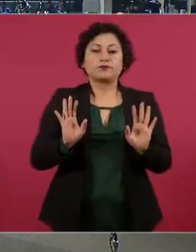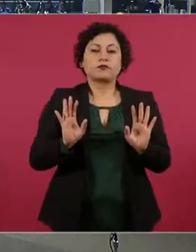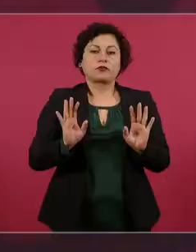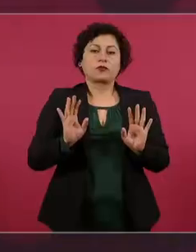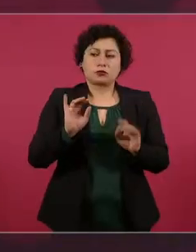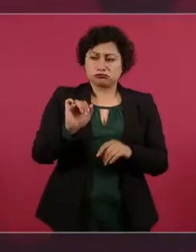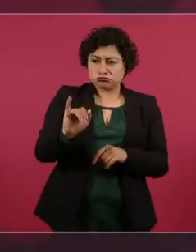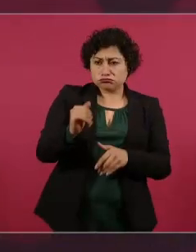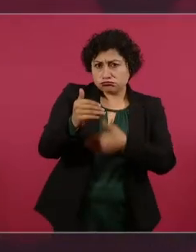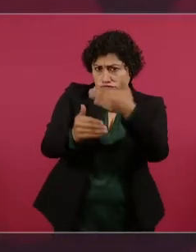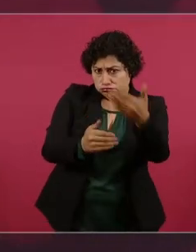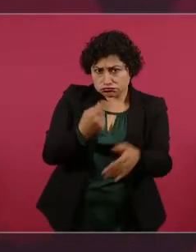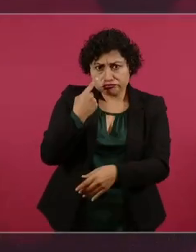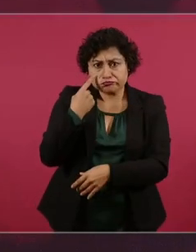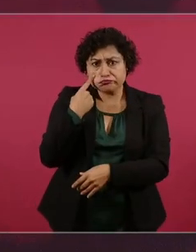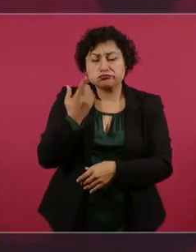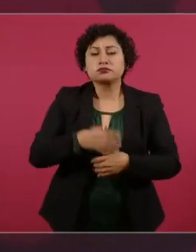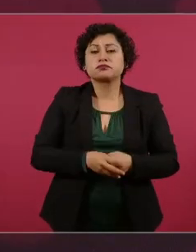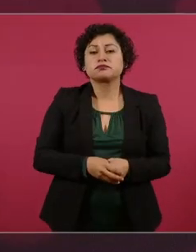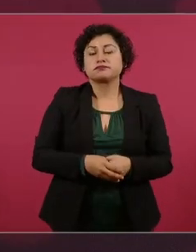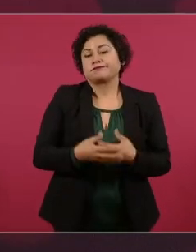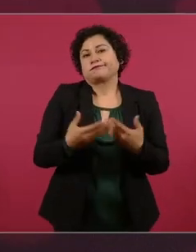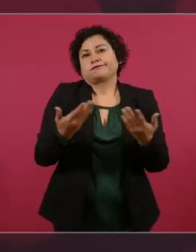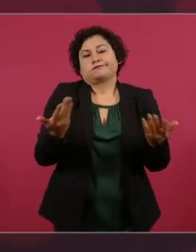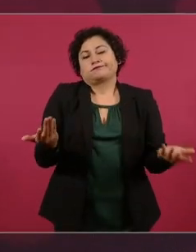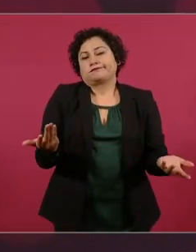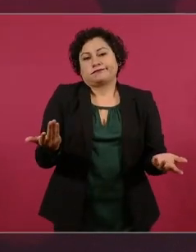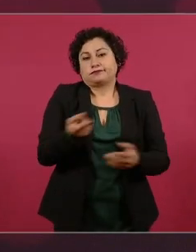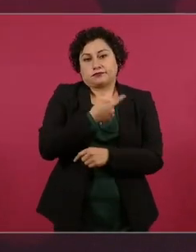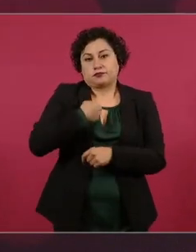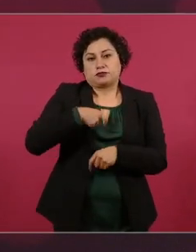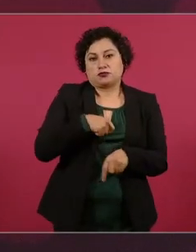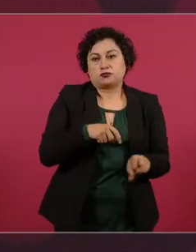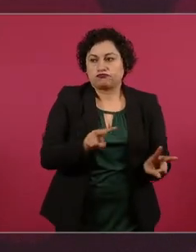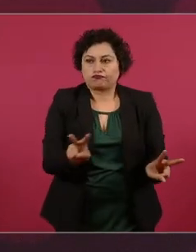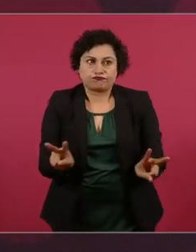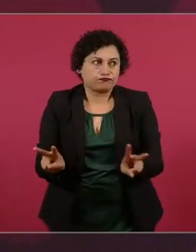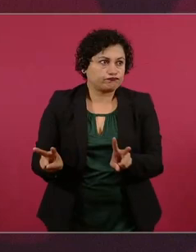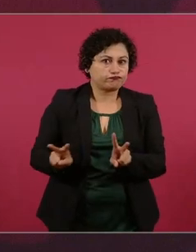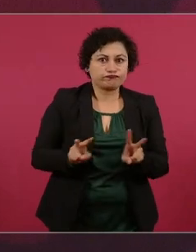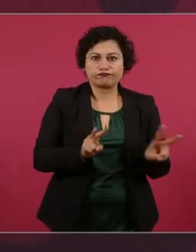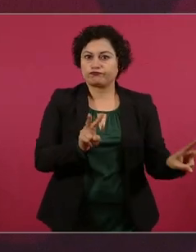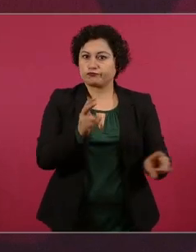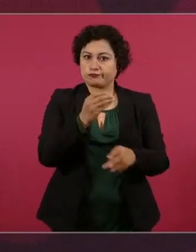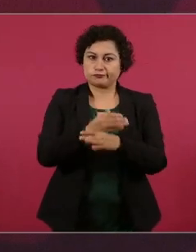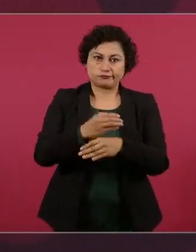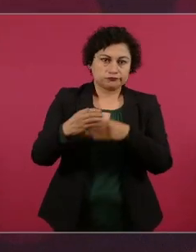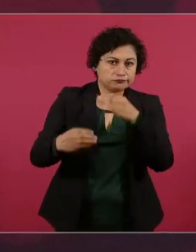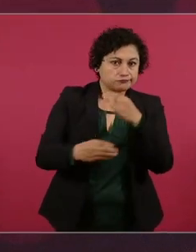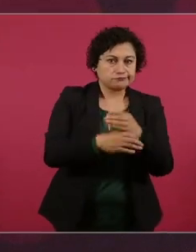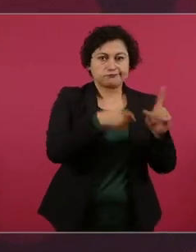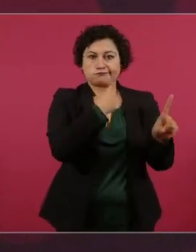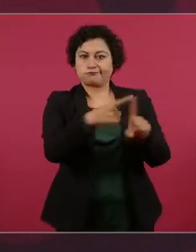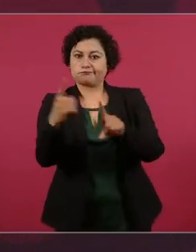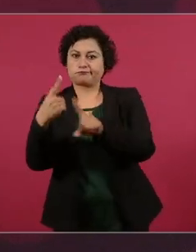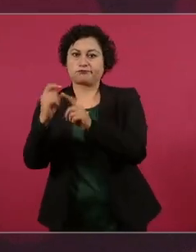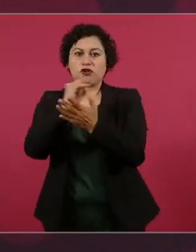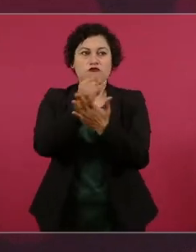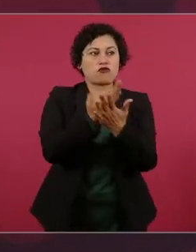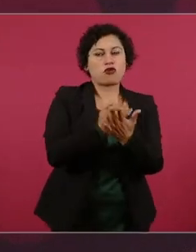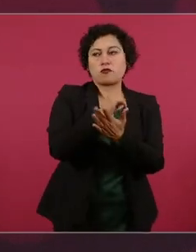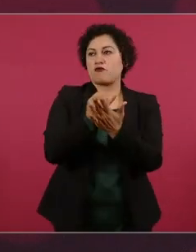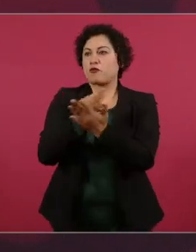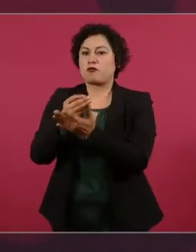qué se trata. Es que aquí andamos pendientes de todo y nos informan de todo, viene